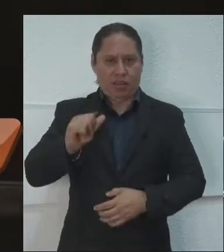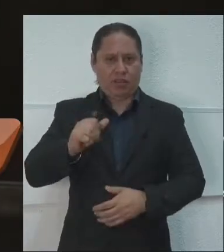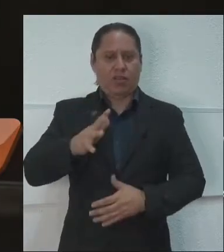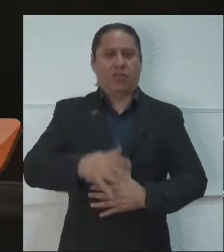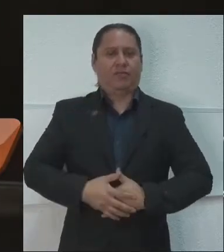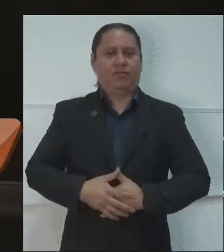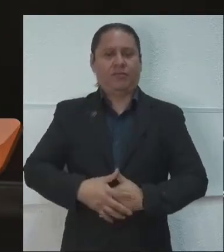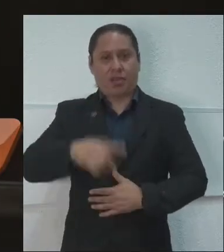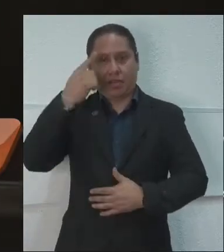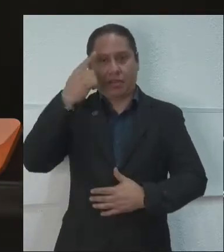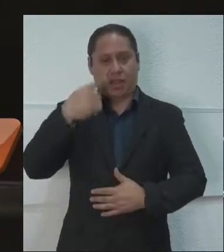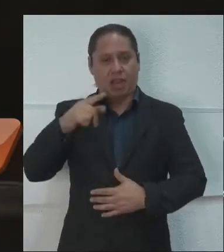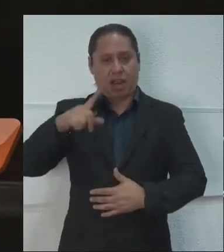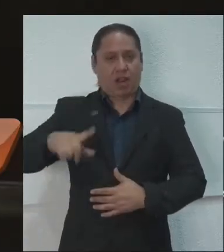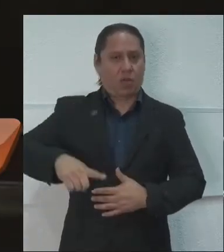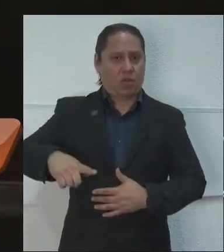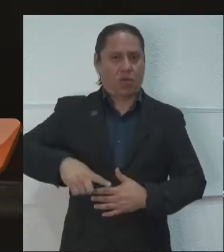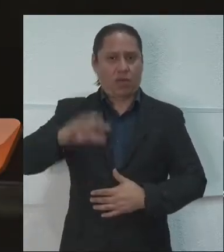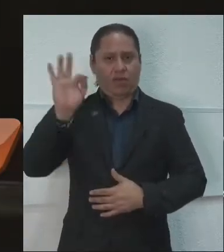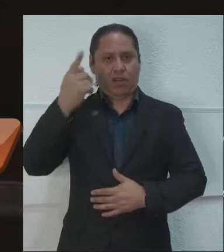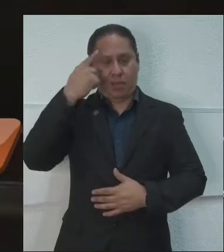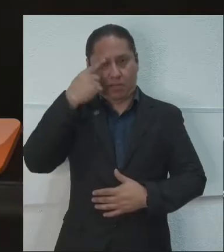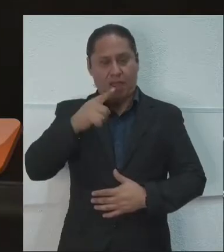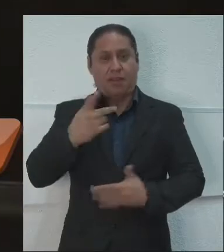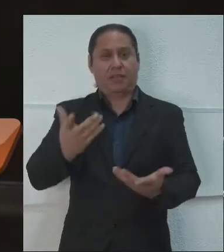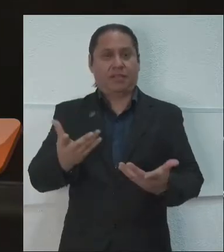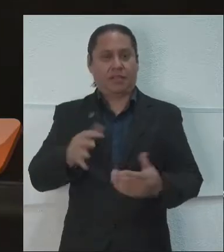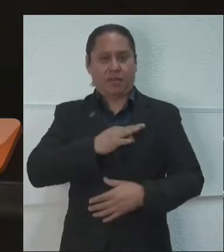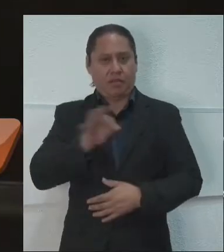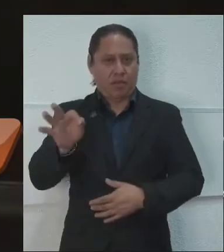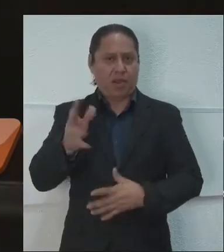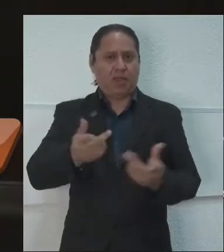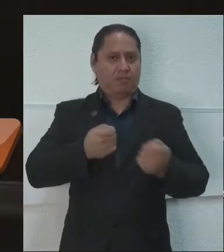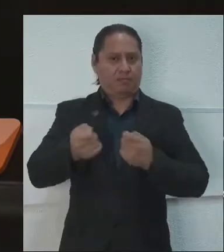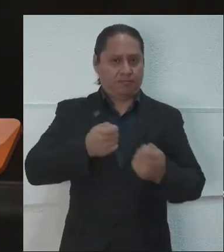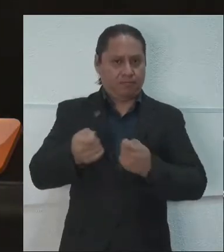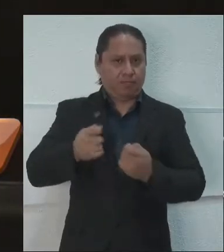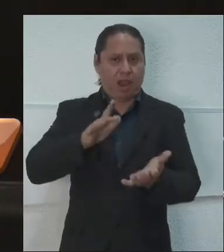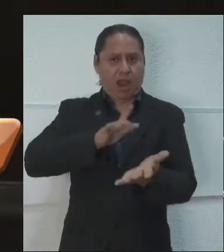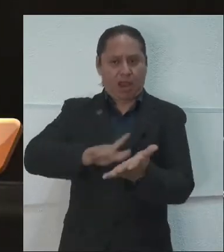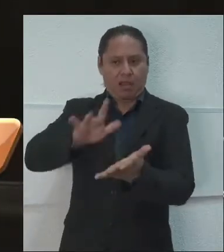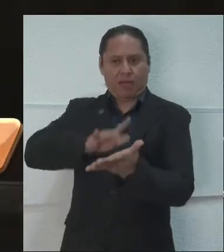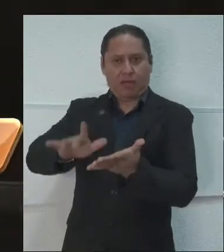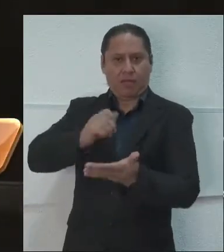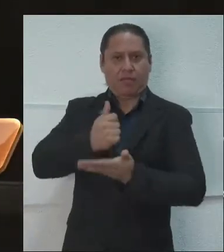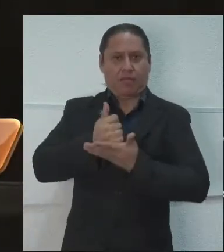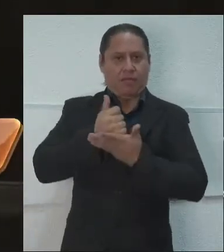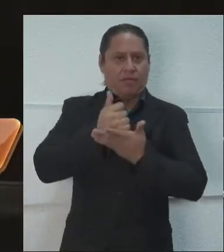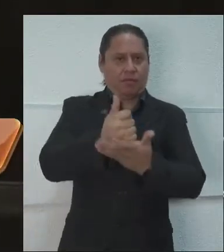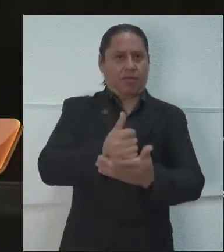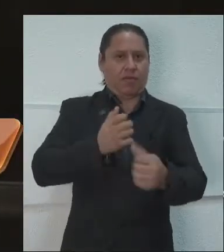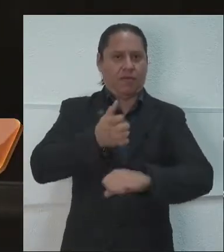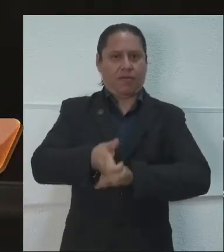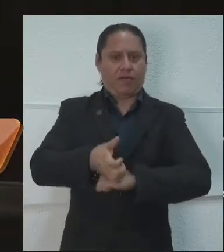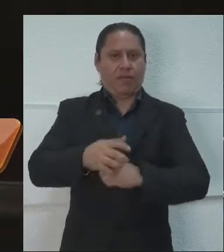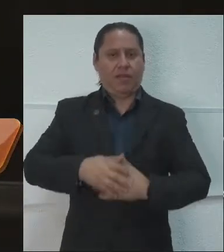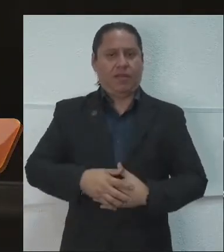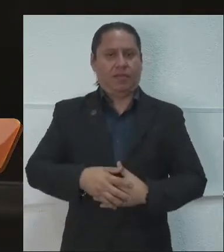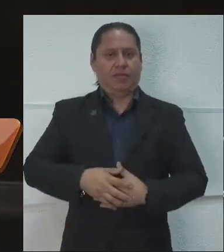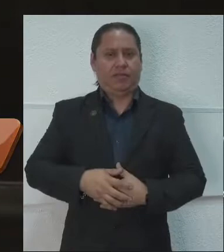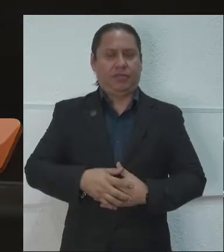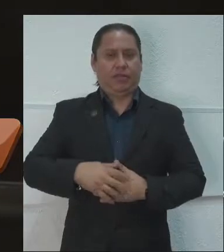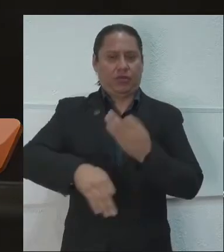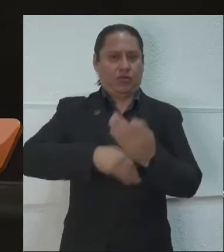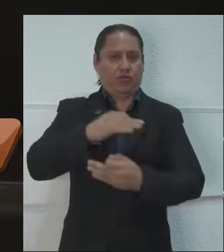Público del Gobierno Federal para que implementen una estrategia de apoyos y ayuda extraordinaria para las y